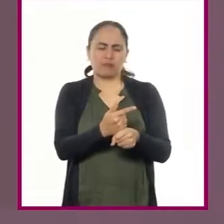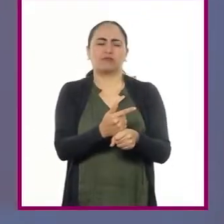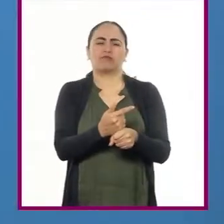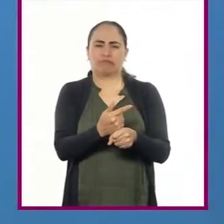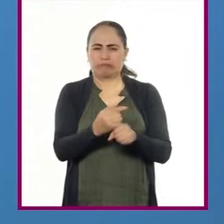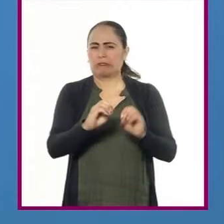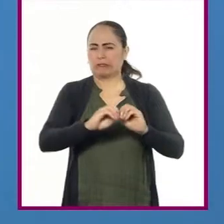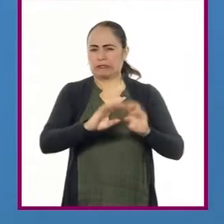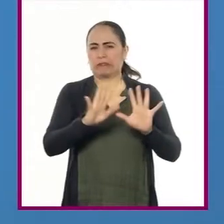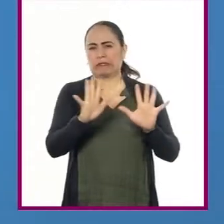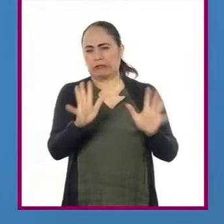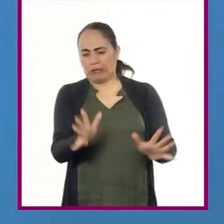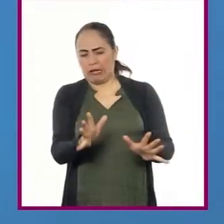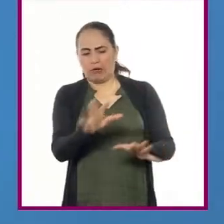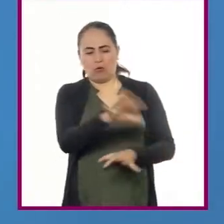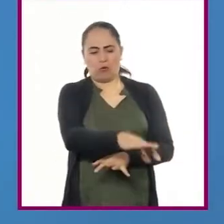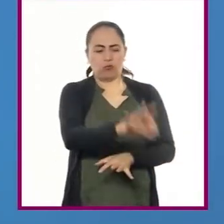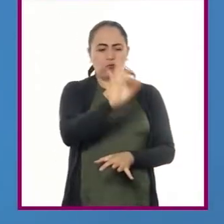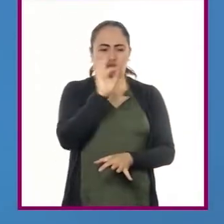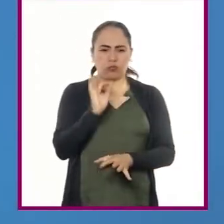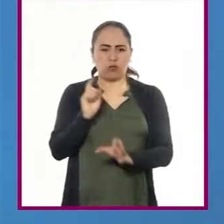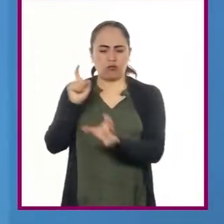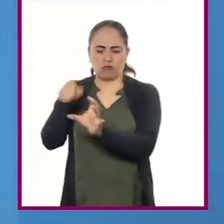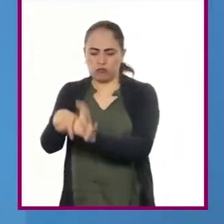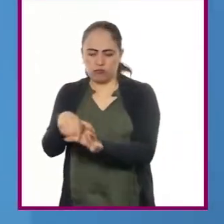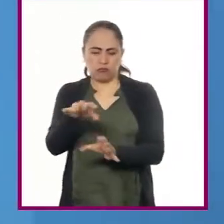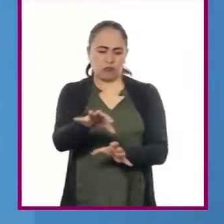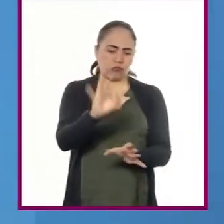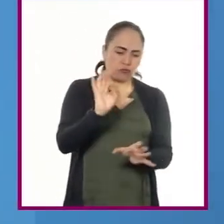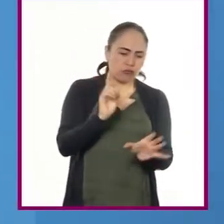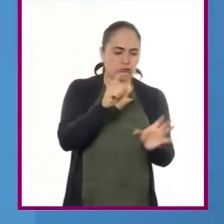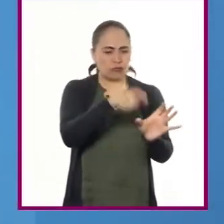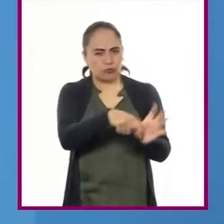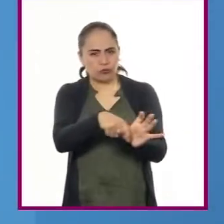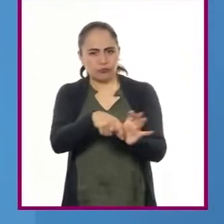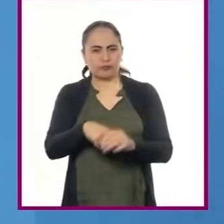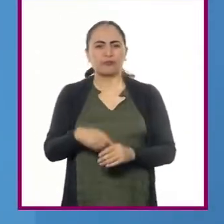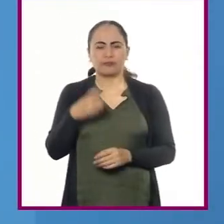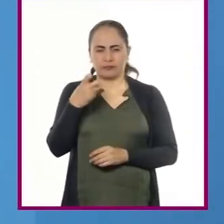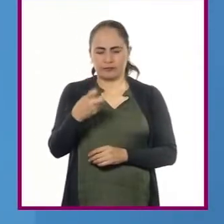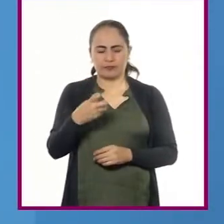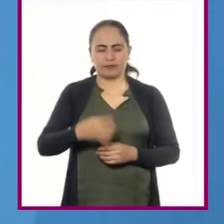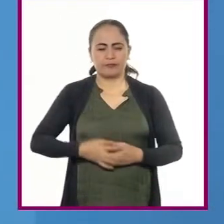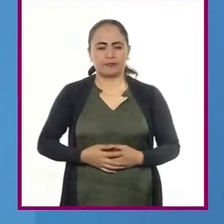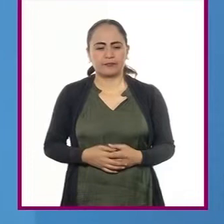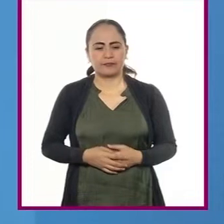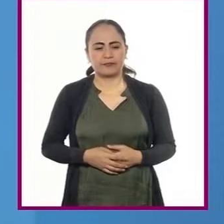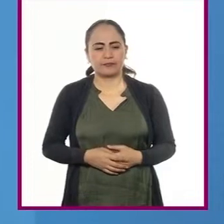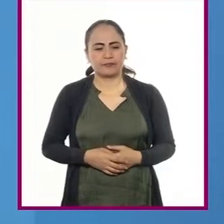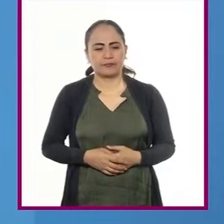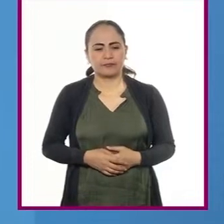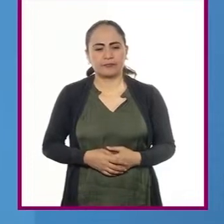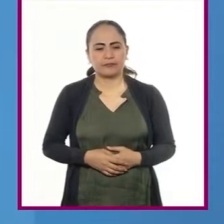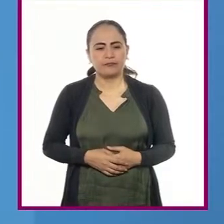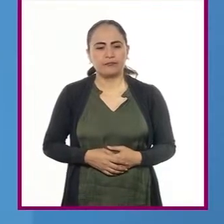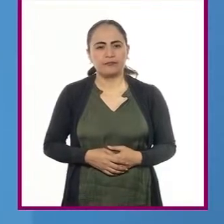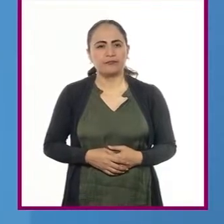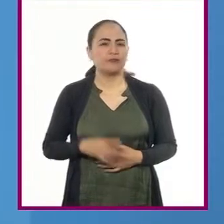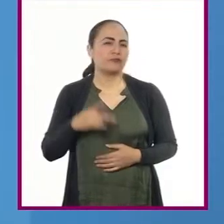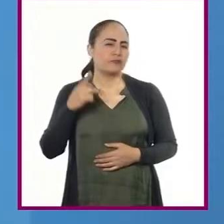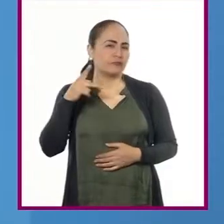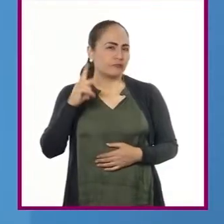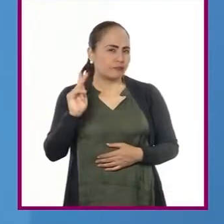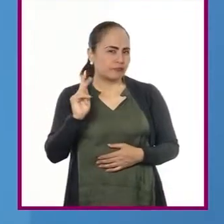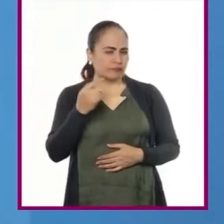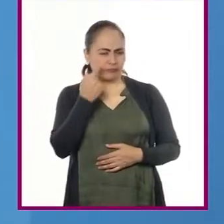una parte en la definición del lugar que ocupaba un individuo dentro de la sociedad novohispana, hasta cierto punto